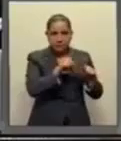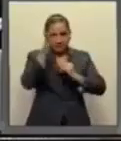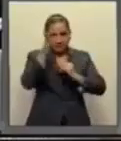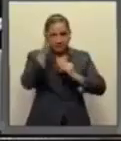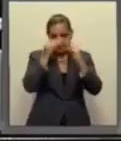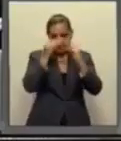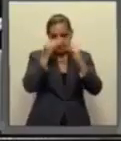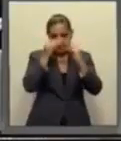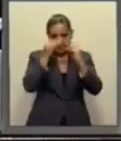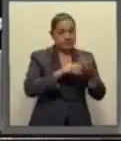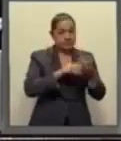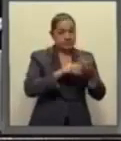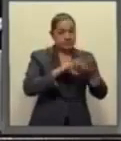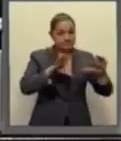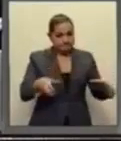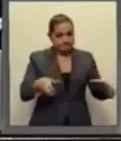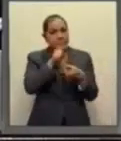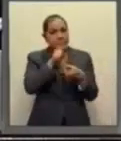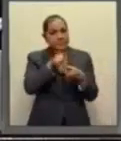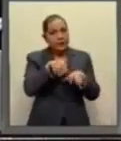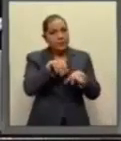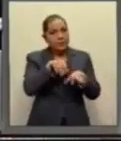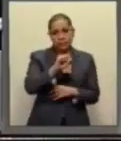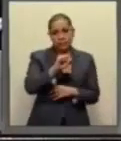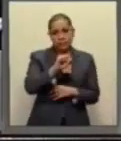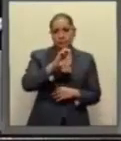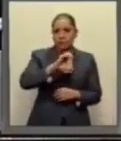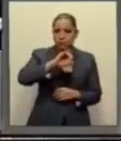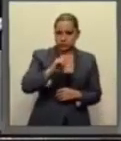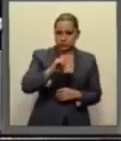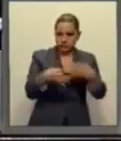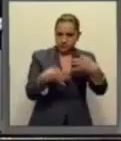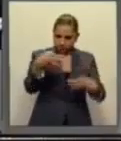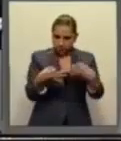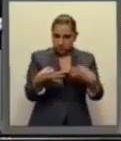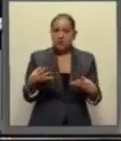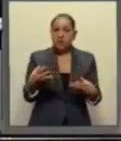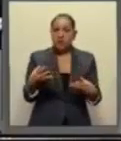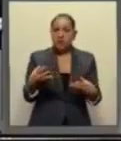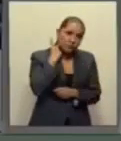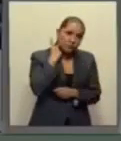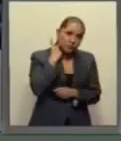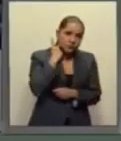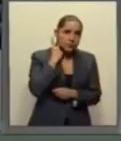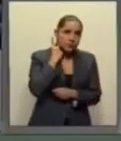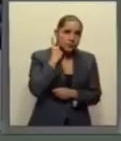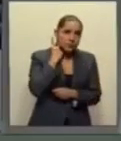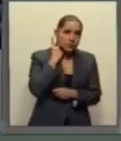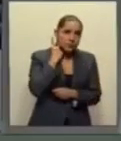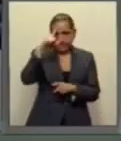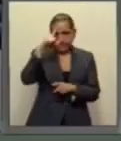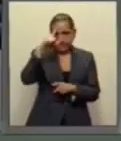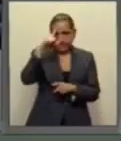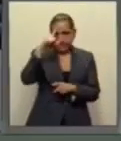Fue integrante de la Suprema Corte de Justicia de la Nación, diputado y gobernador interino y constitucional de su